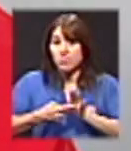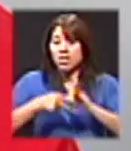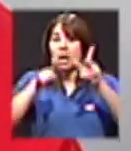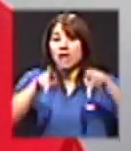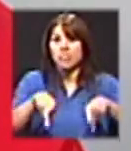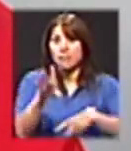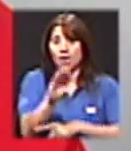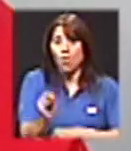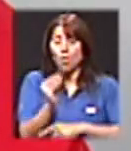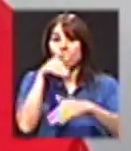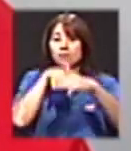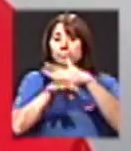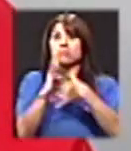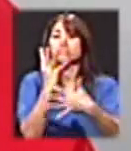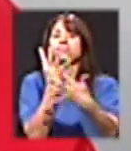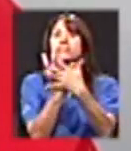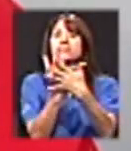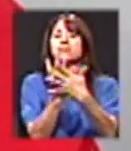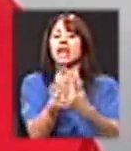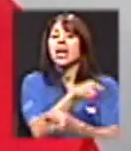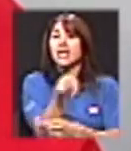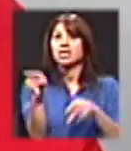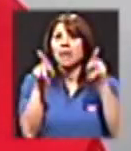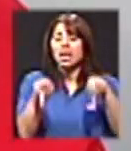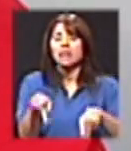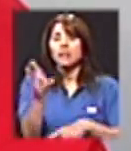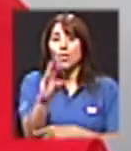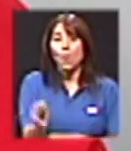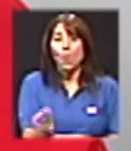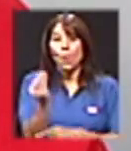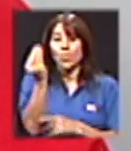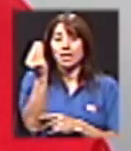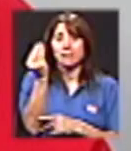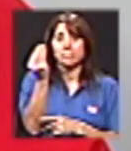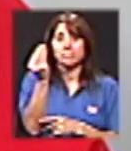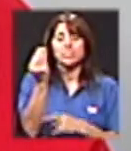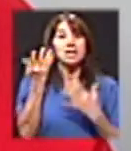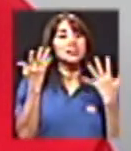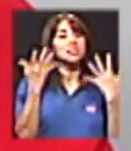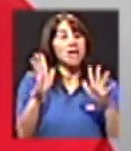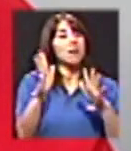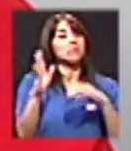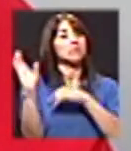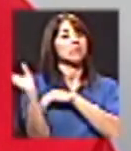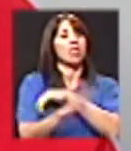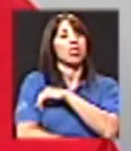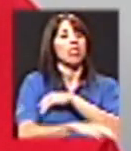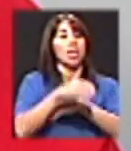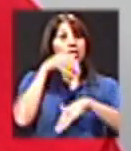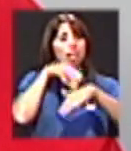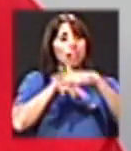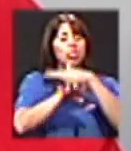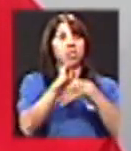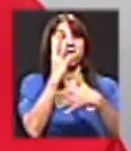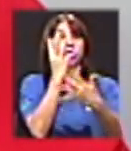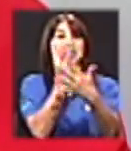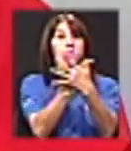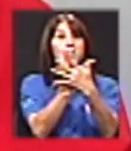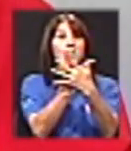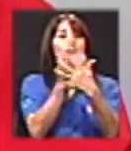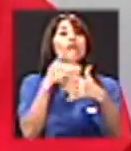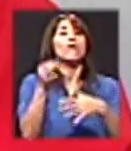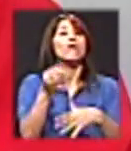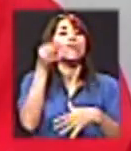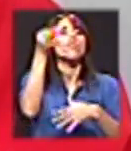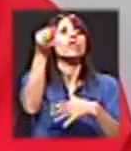joven. Esa gente joven, por más que tenga una pena larga, algún día sale. ¿Y qué vamos a sacar de